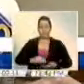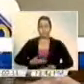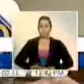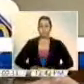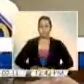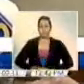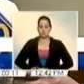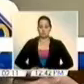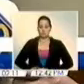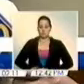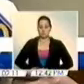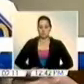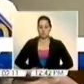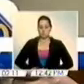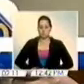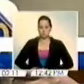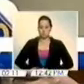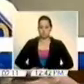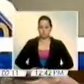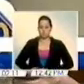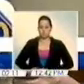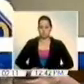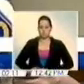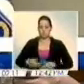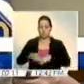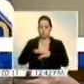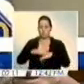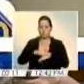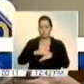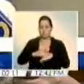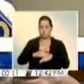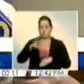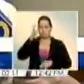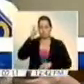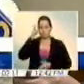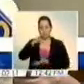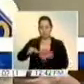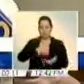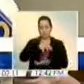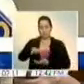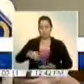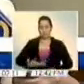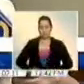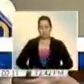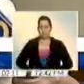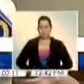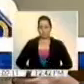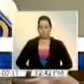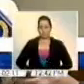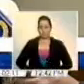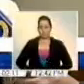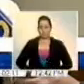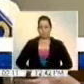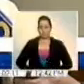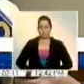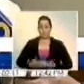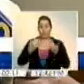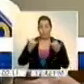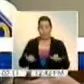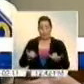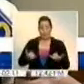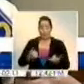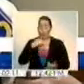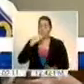nos ha tomado verdaderamente por sorpresa, no por la reunión que sabíamos que se iba a realizar, sino porque nos acabamos de enterar acá de que se llevan